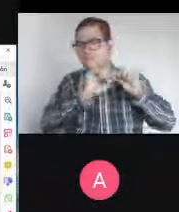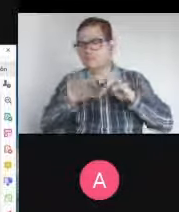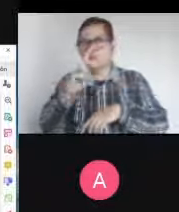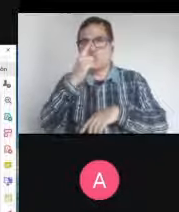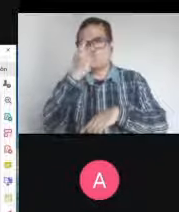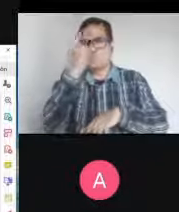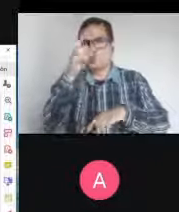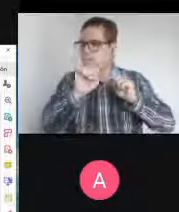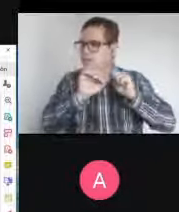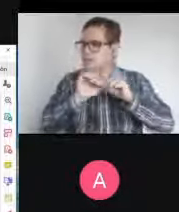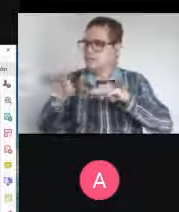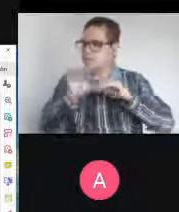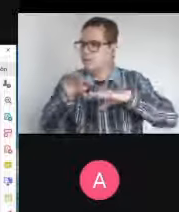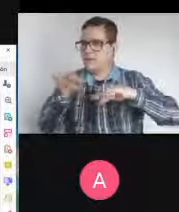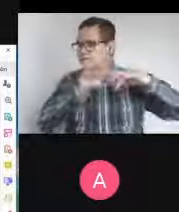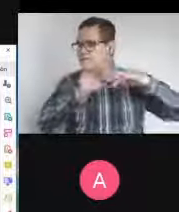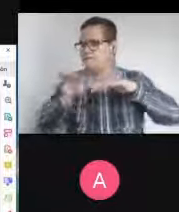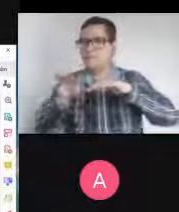sola dirección.